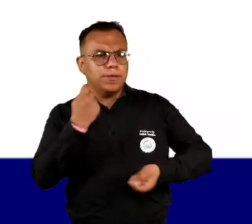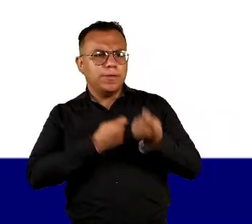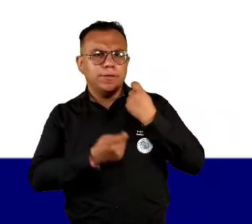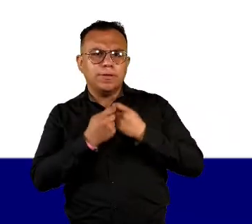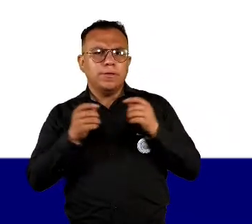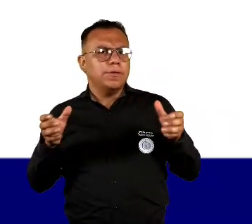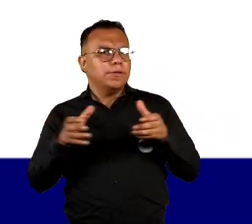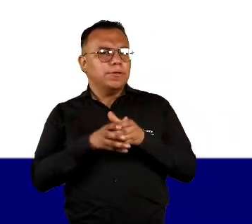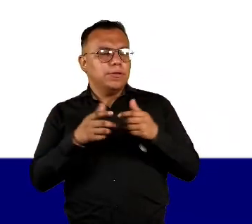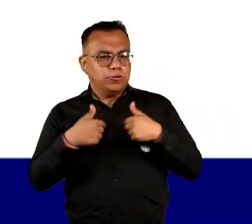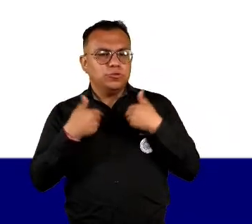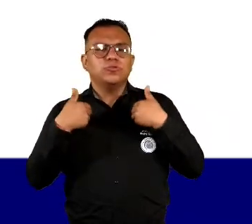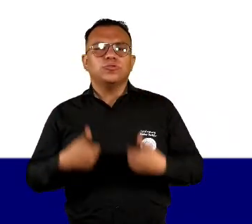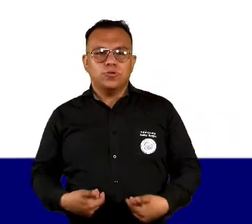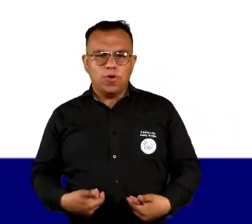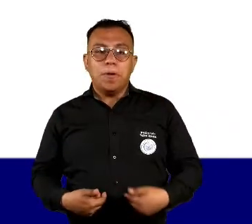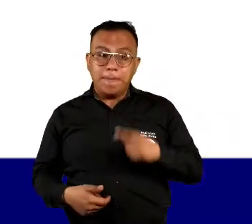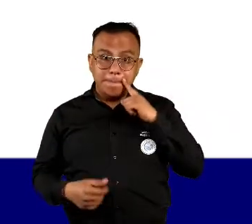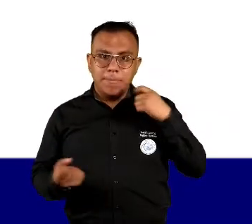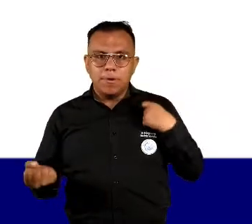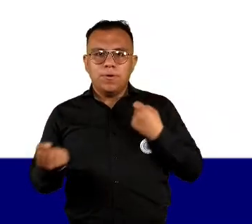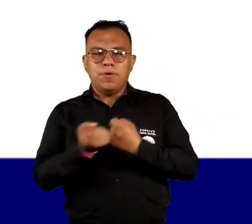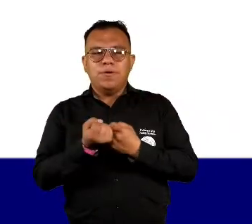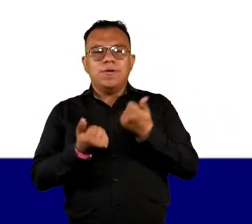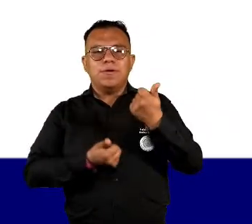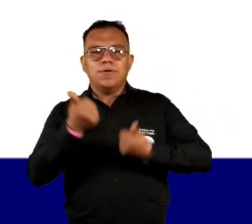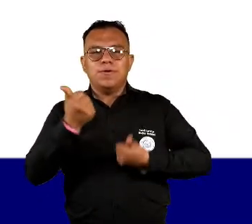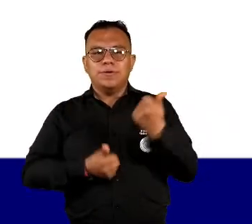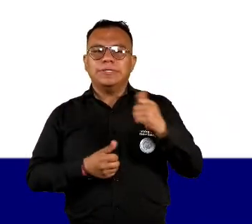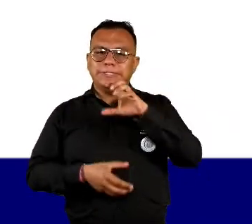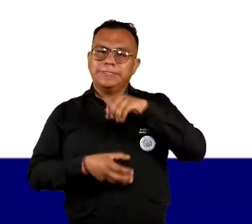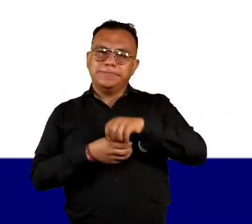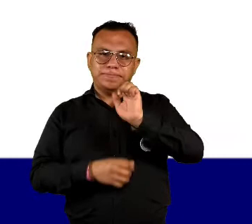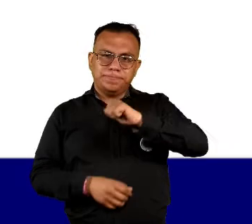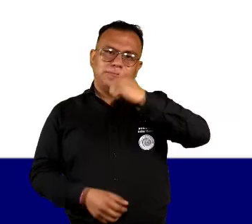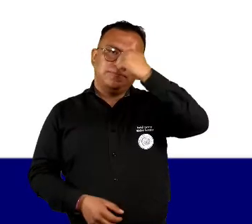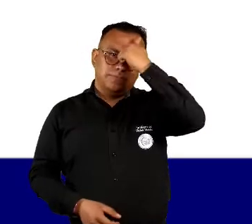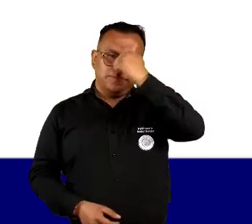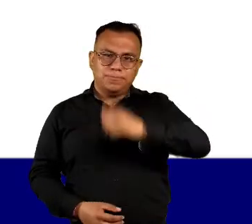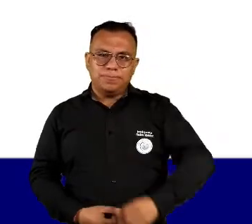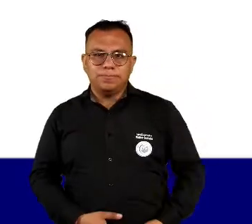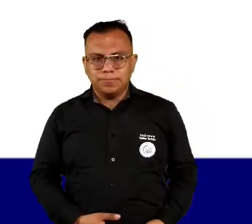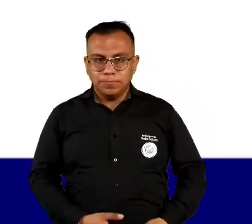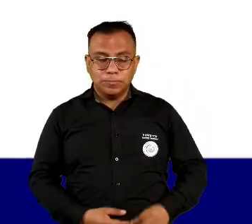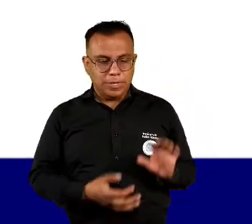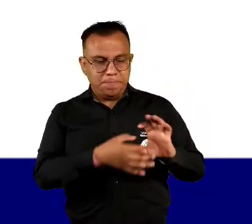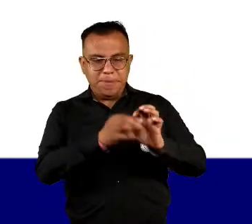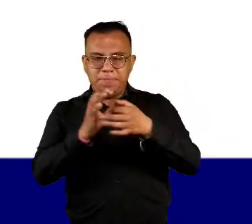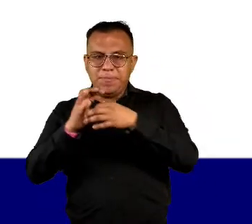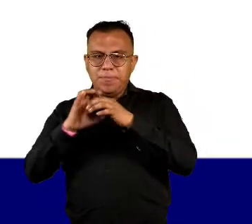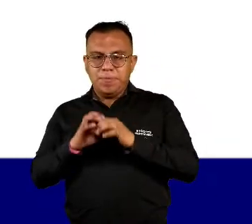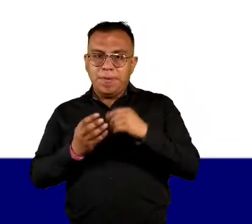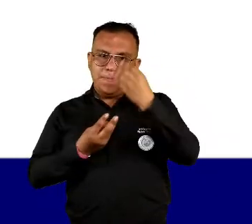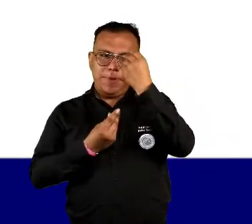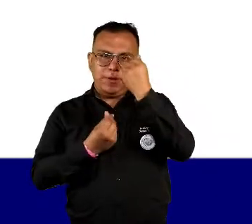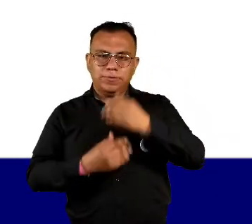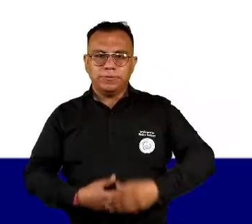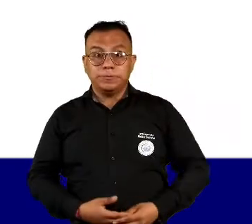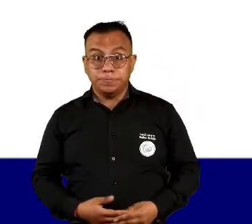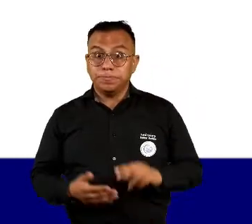de negocio yo la voy a apoyar en uno de estos eslabones de la cadena de valor